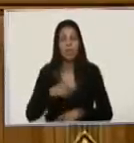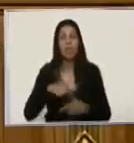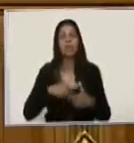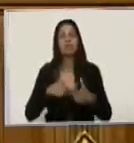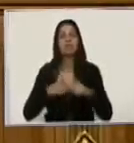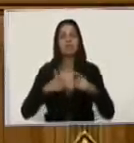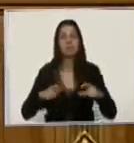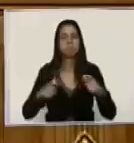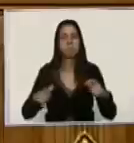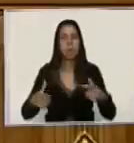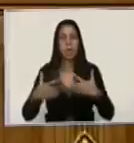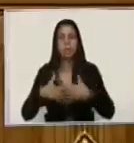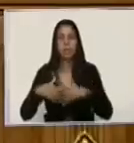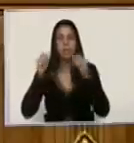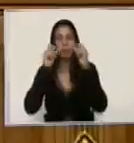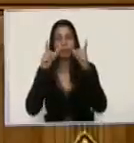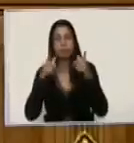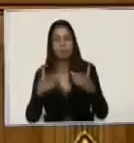norteamericanos reaccionan con